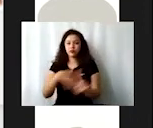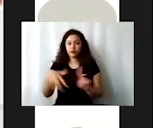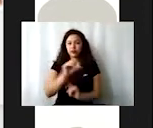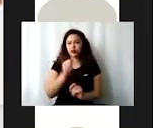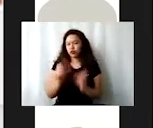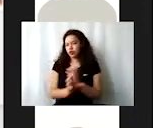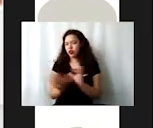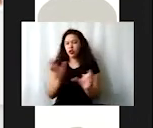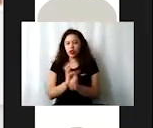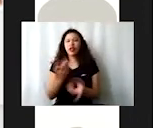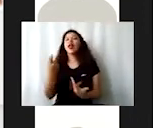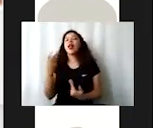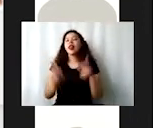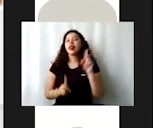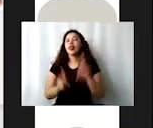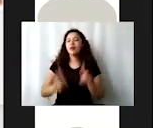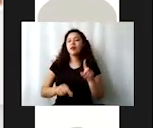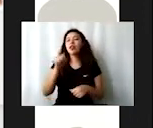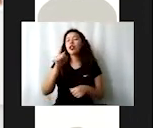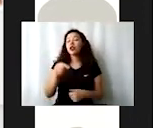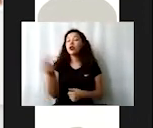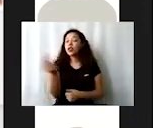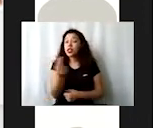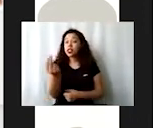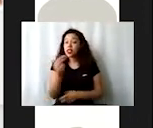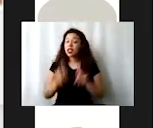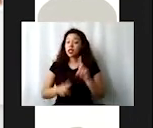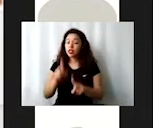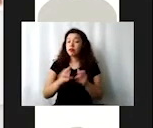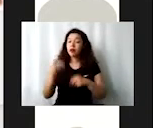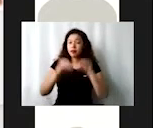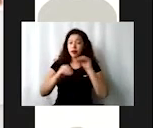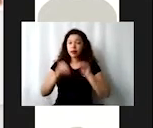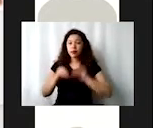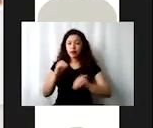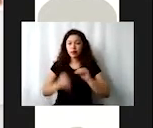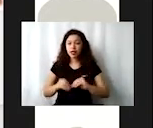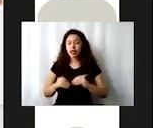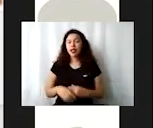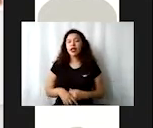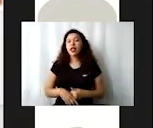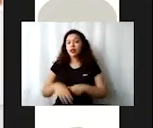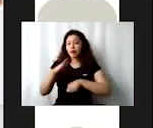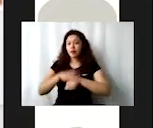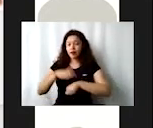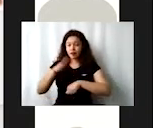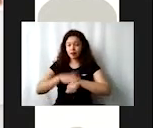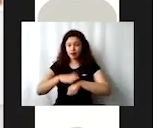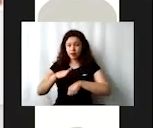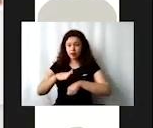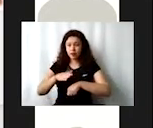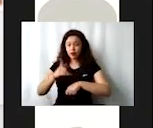va a ir dependiendo de lo que tú necesites y para los, sobre todo, que no pierdas de